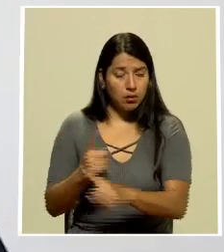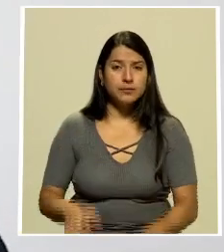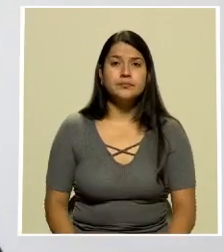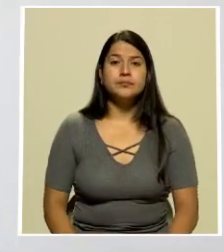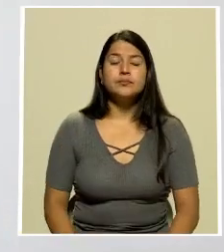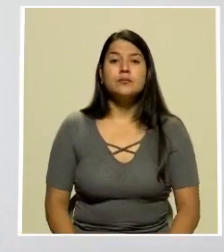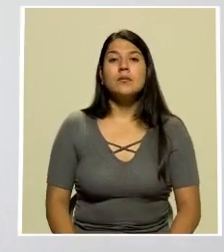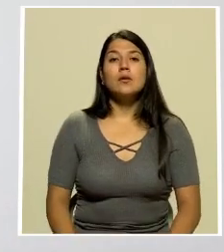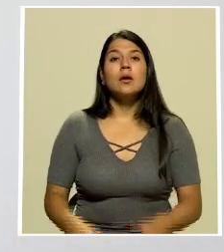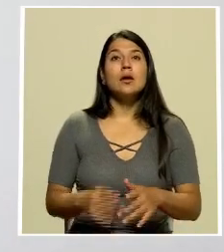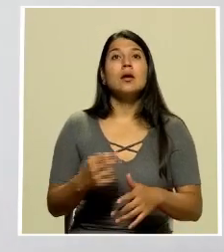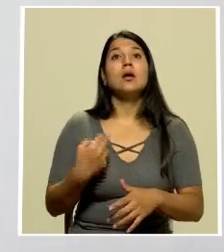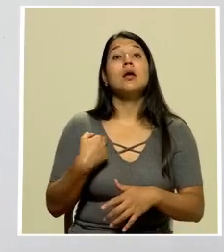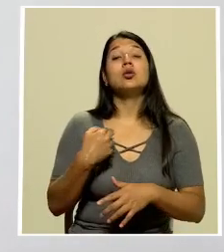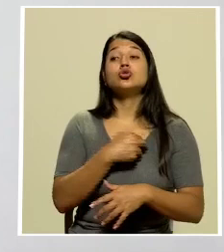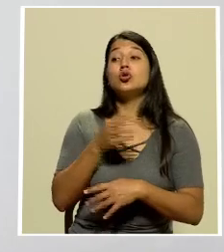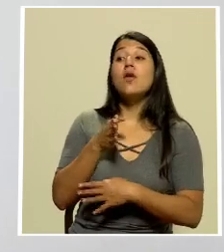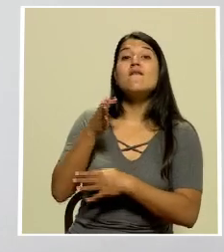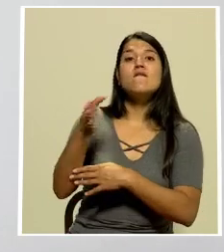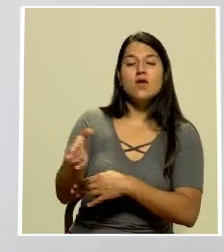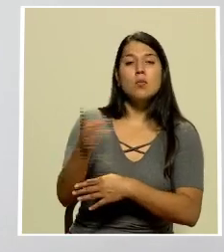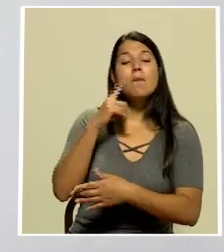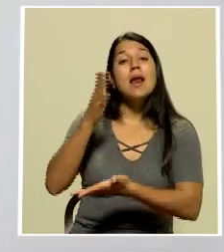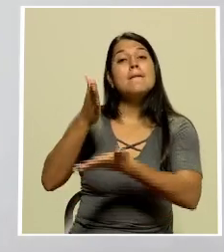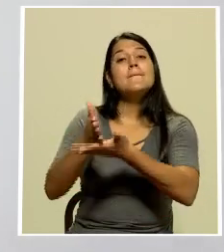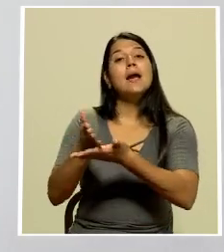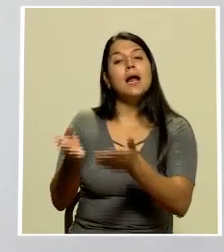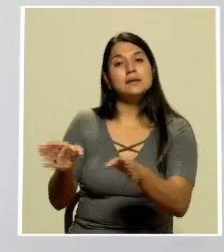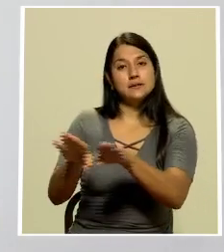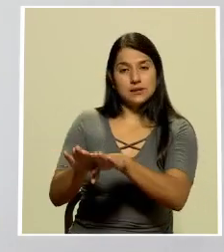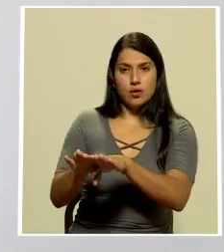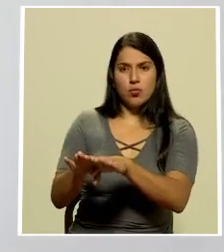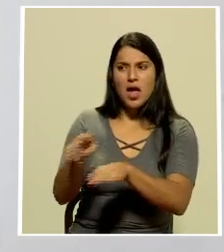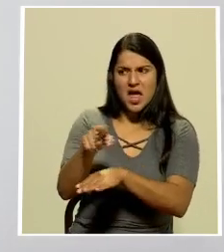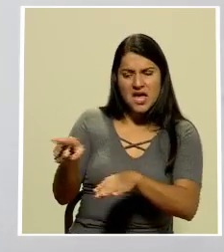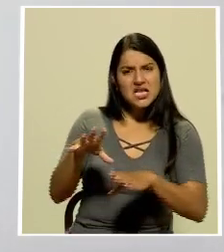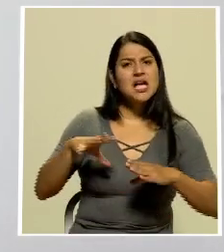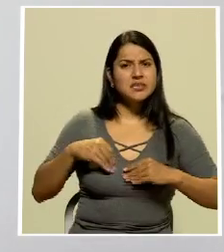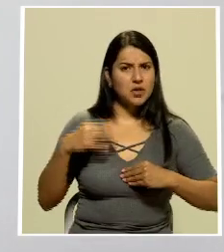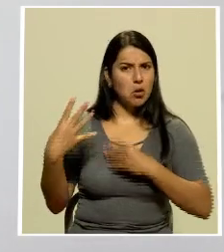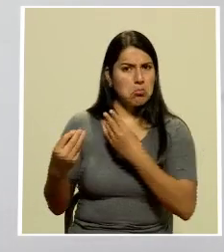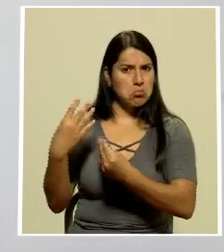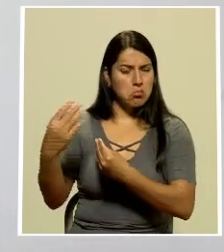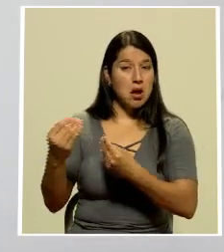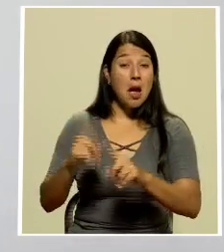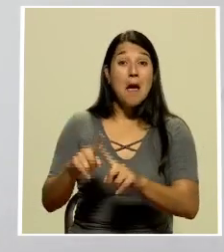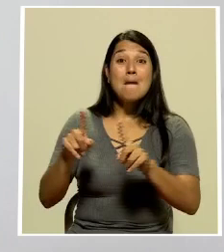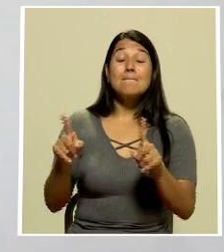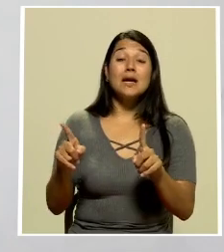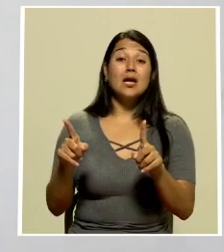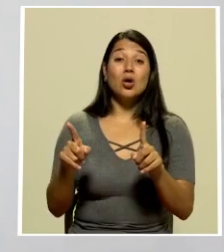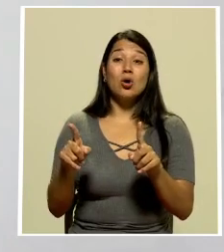policial para levantar un bloqueo que se mantenía en la zona. Inicialmente las personas habían accedido a retirarse, sin embargo el bloqueo